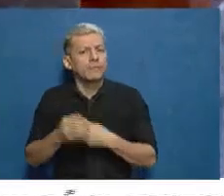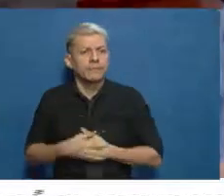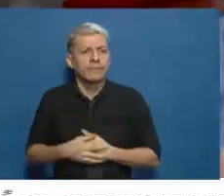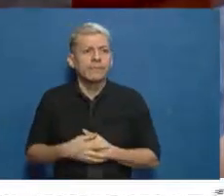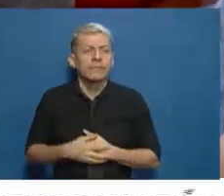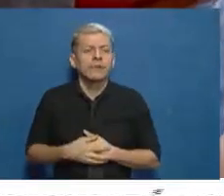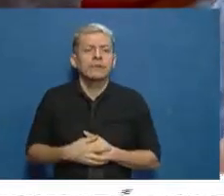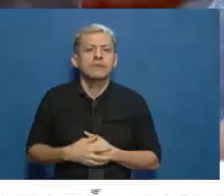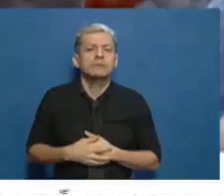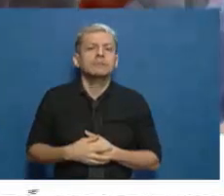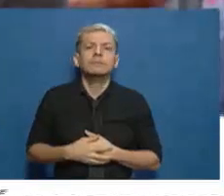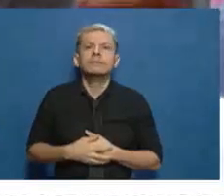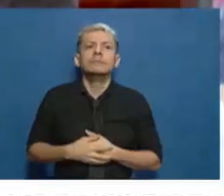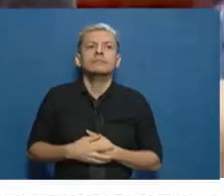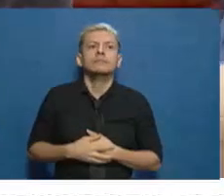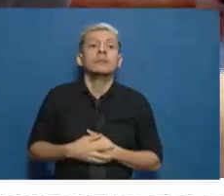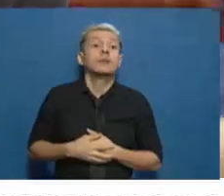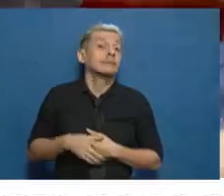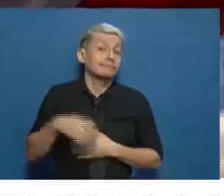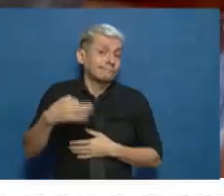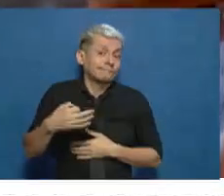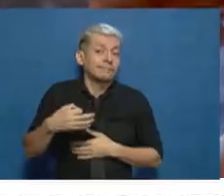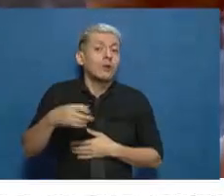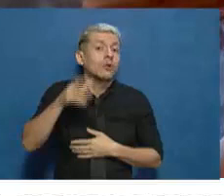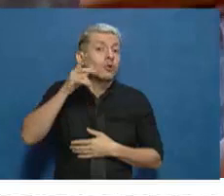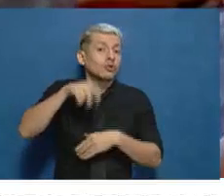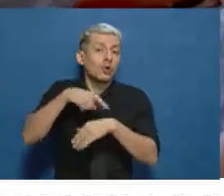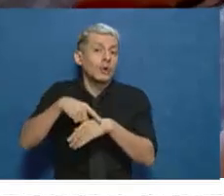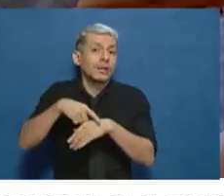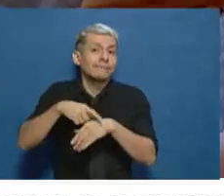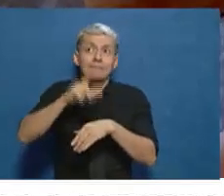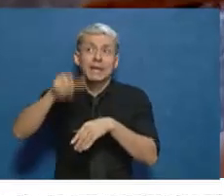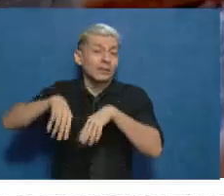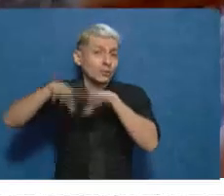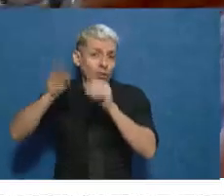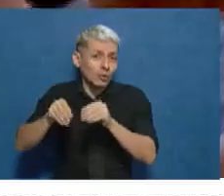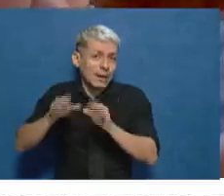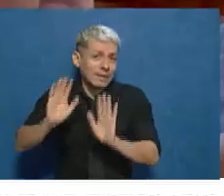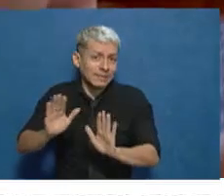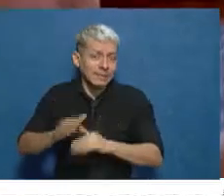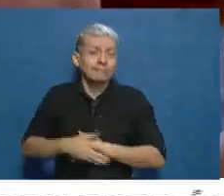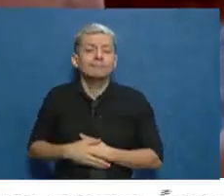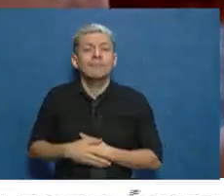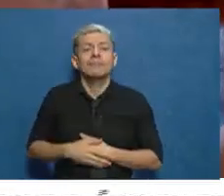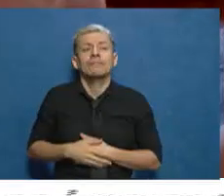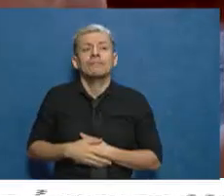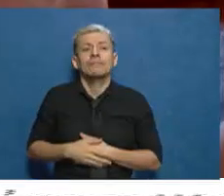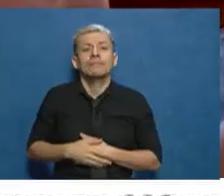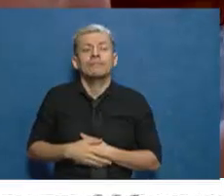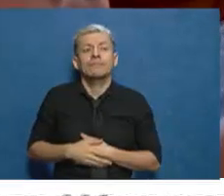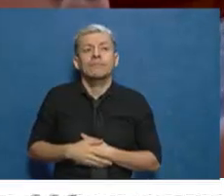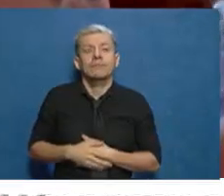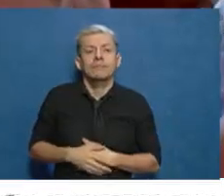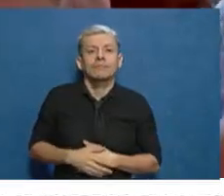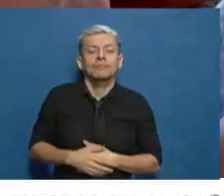tener presente que la jornada legal de trabajo es de 8 horas en todo el país. Esto es una normativa nacional. Obviamente que el establecimiento